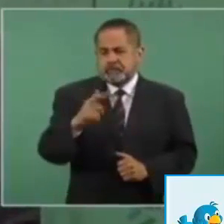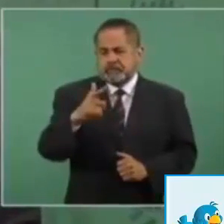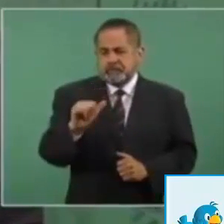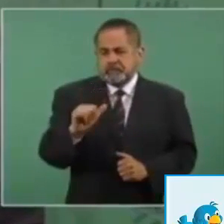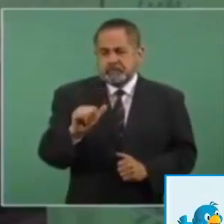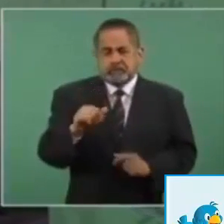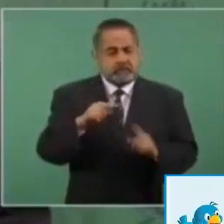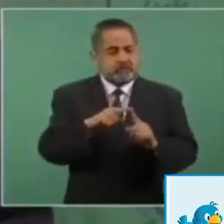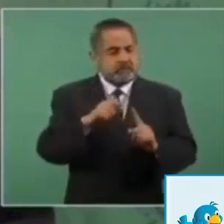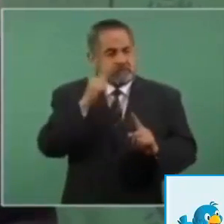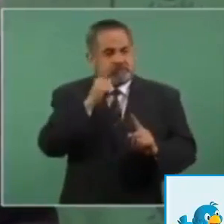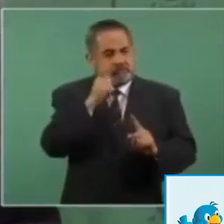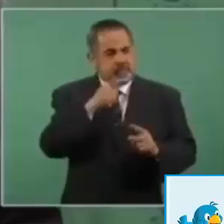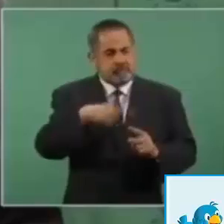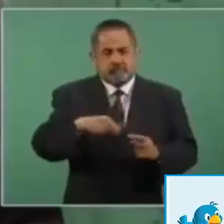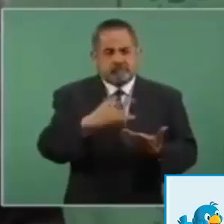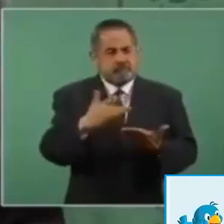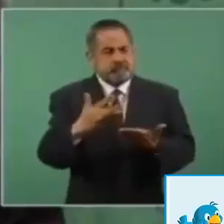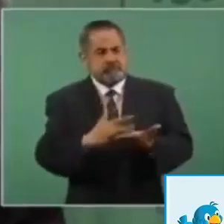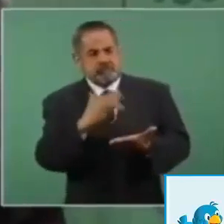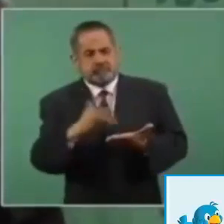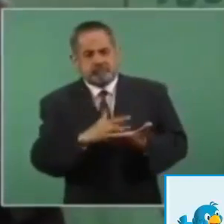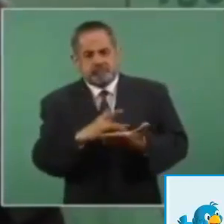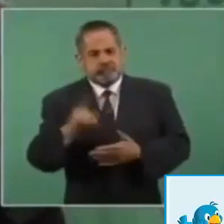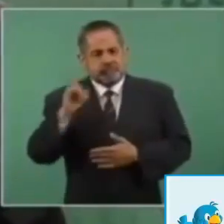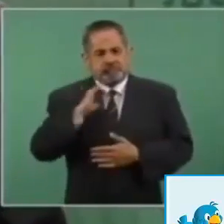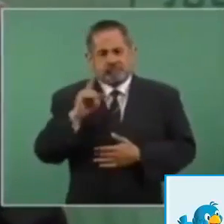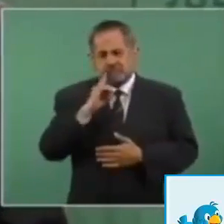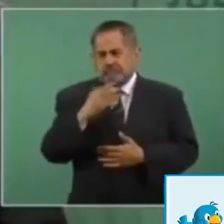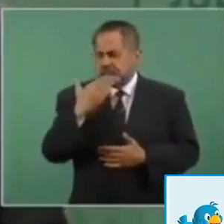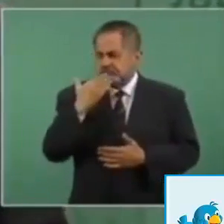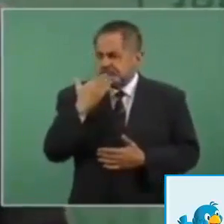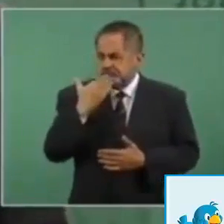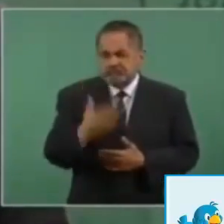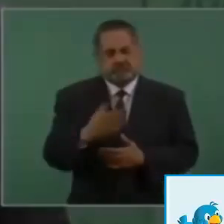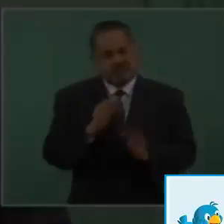Vega, quien murió a los 81 años tras una larga y prolífica carrera.